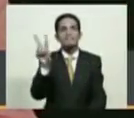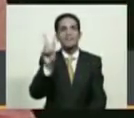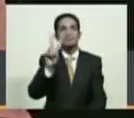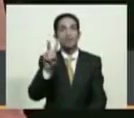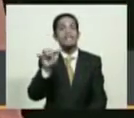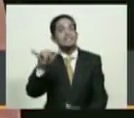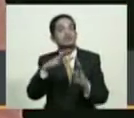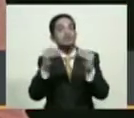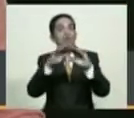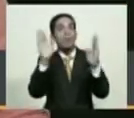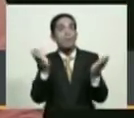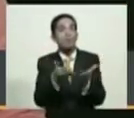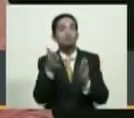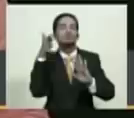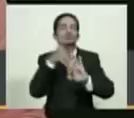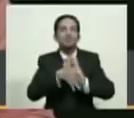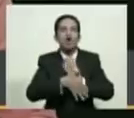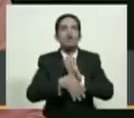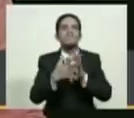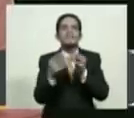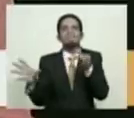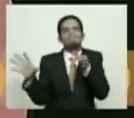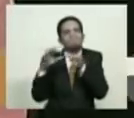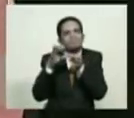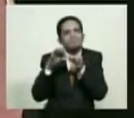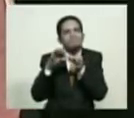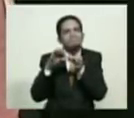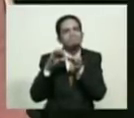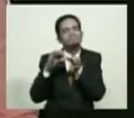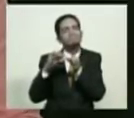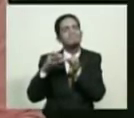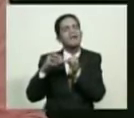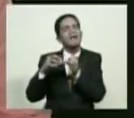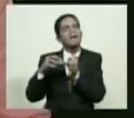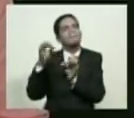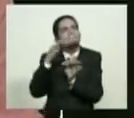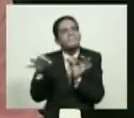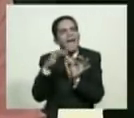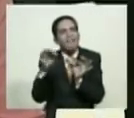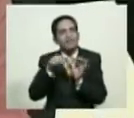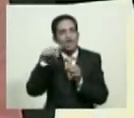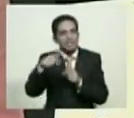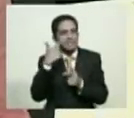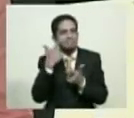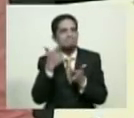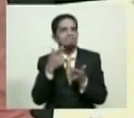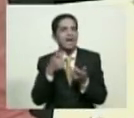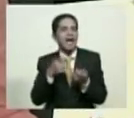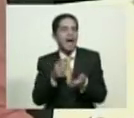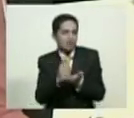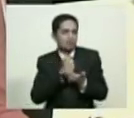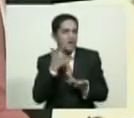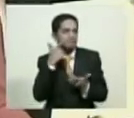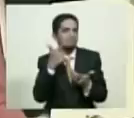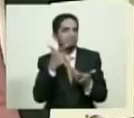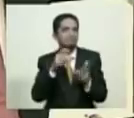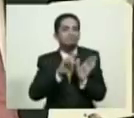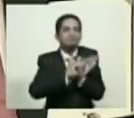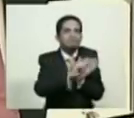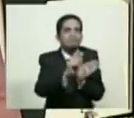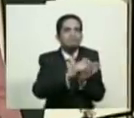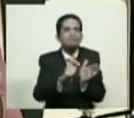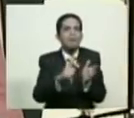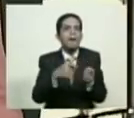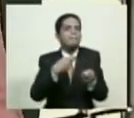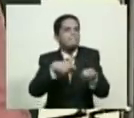en el mundo, lo que tiene que ver al anclaje al petro como criptoactivo para estas grandes transacciones. Uno de los temas fundamentales